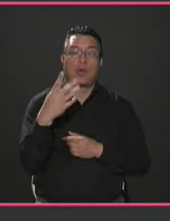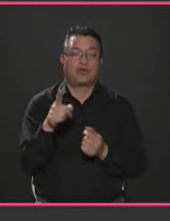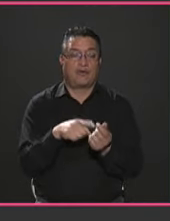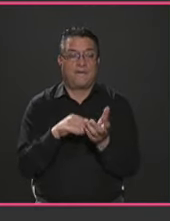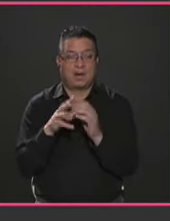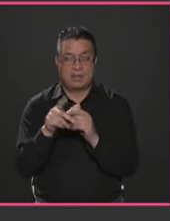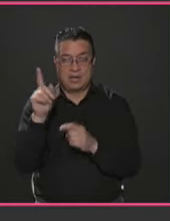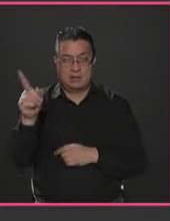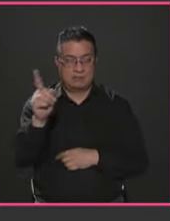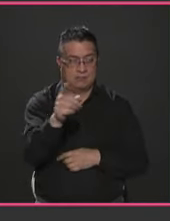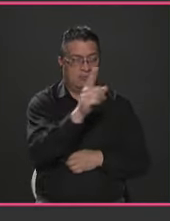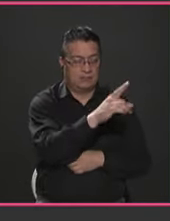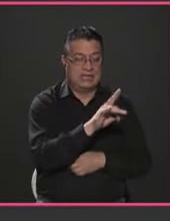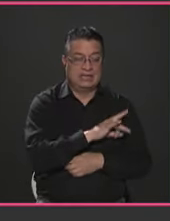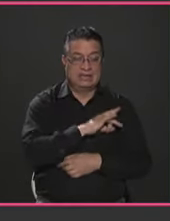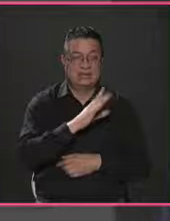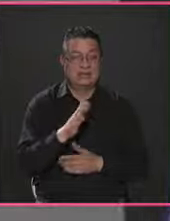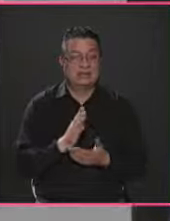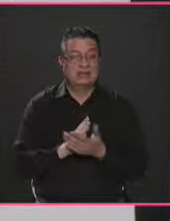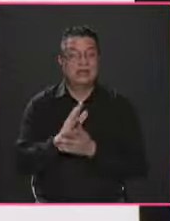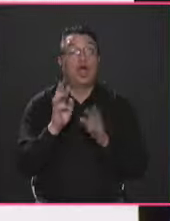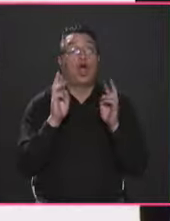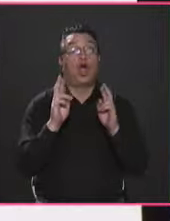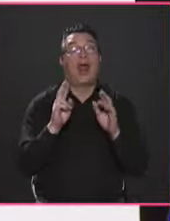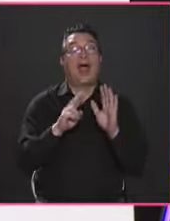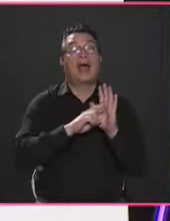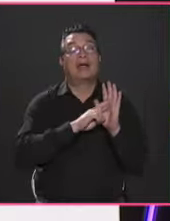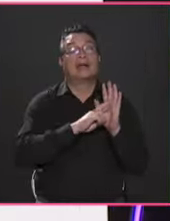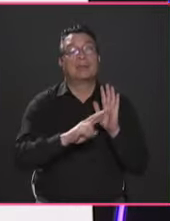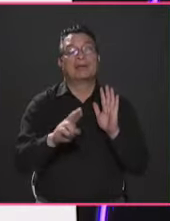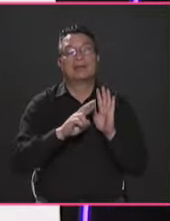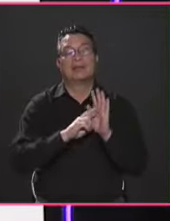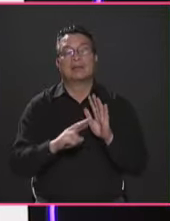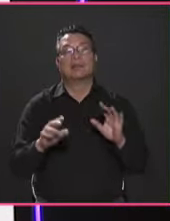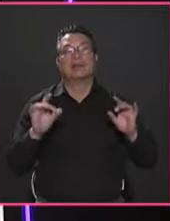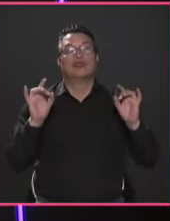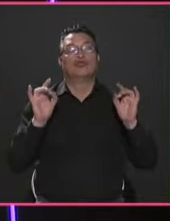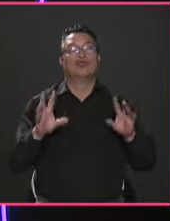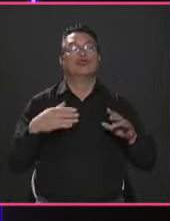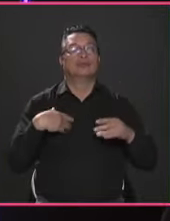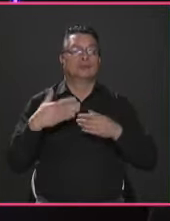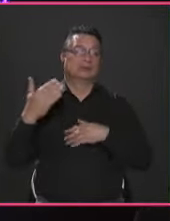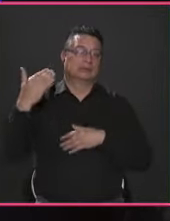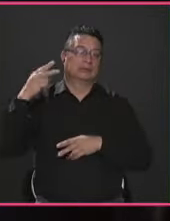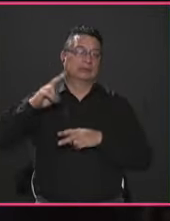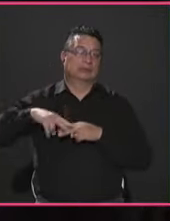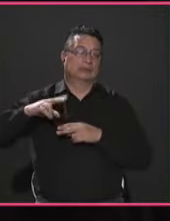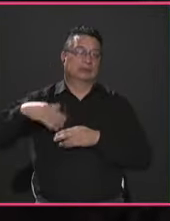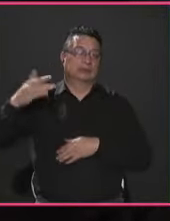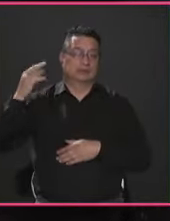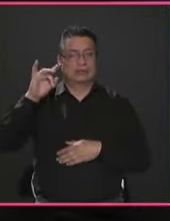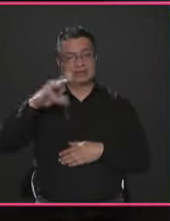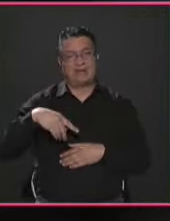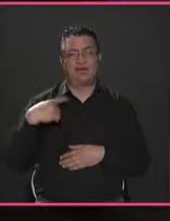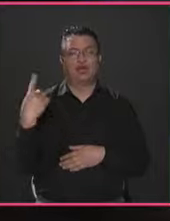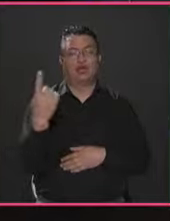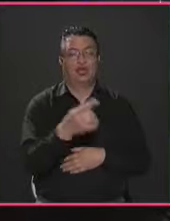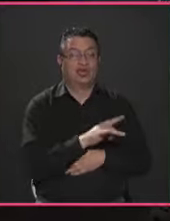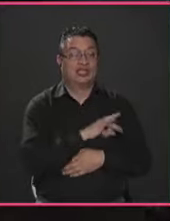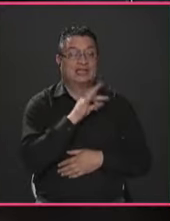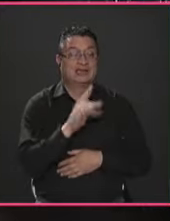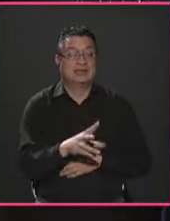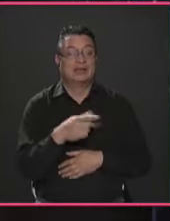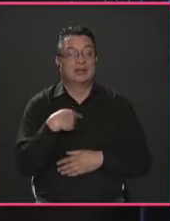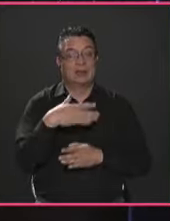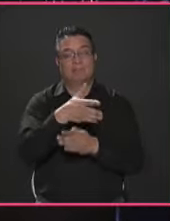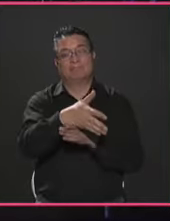familias chilena que ojalá representaran nuestra ancestría como sabemos todo chile es producto